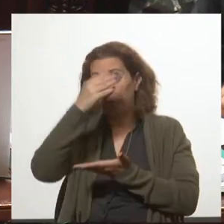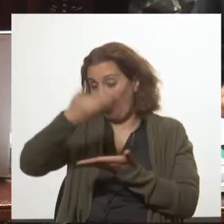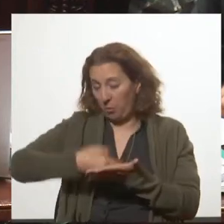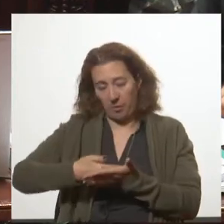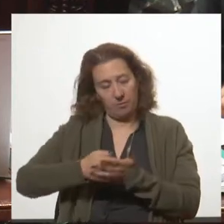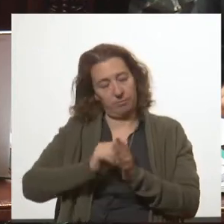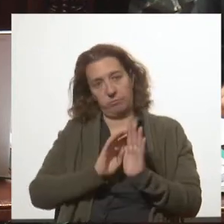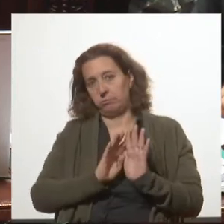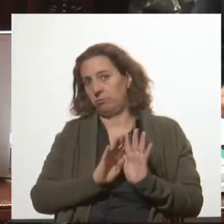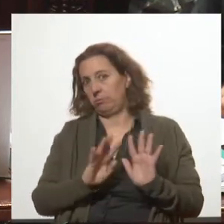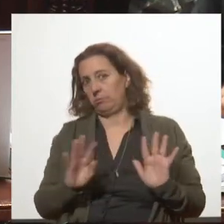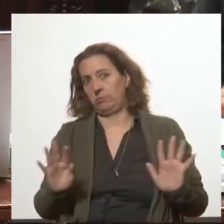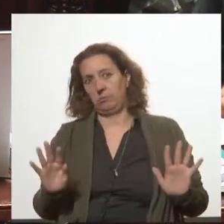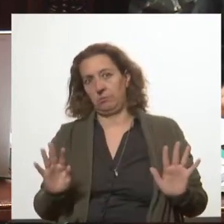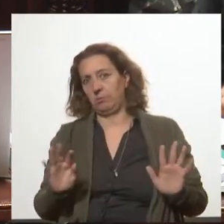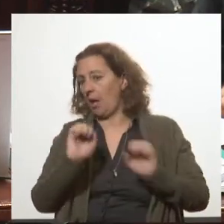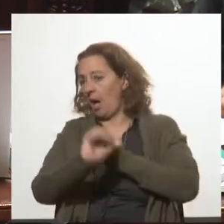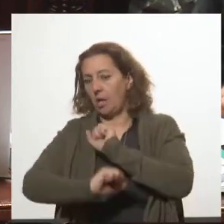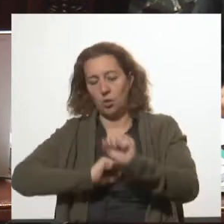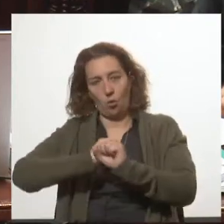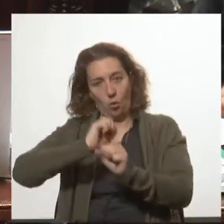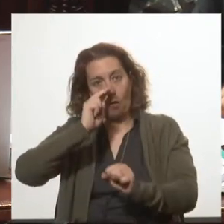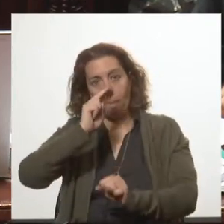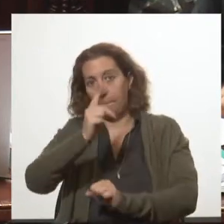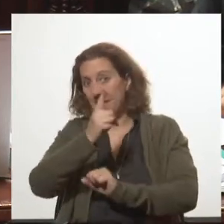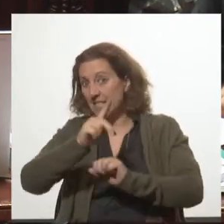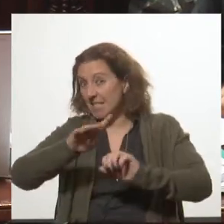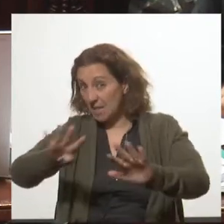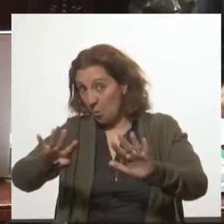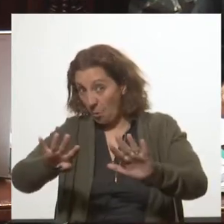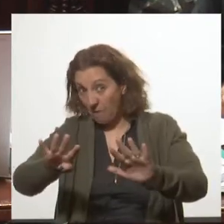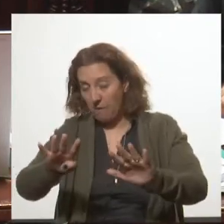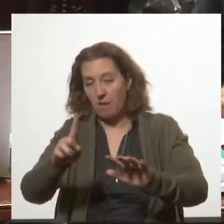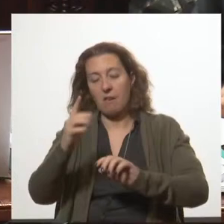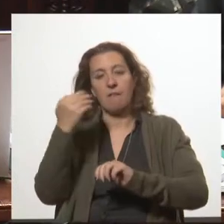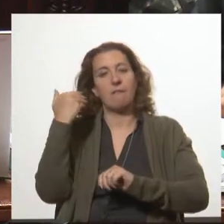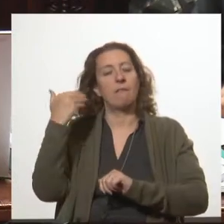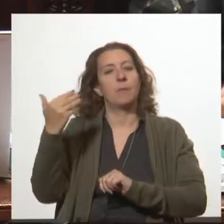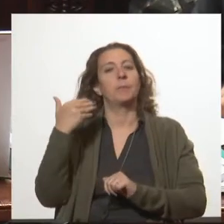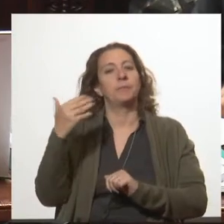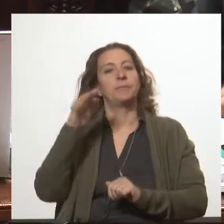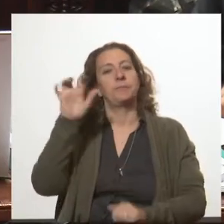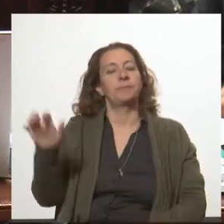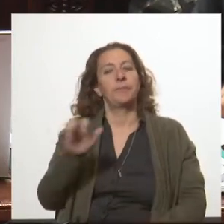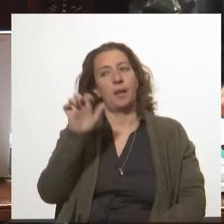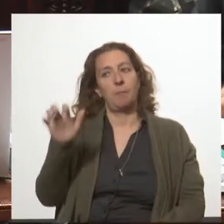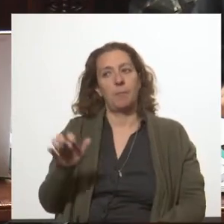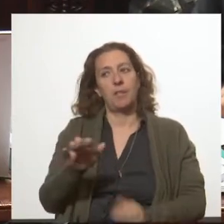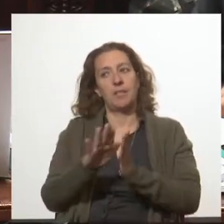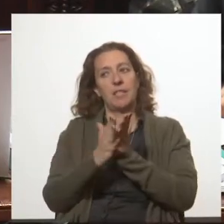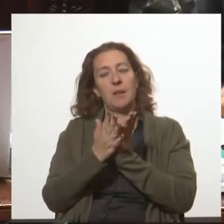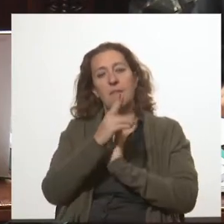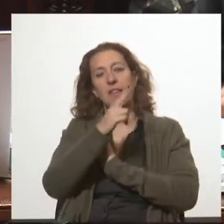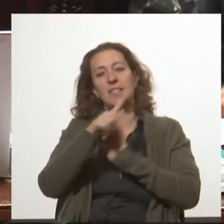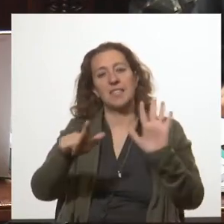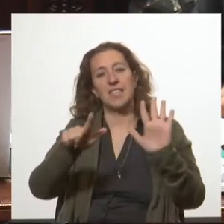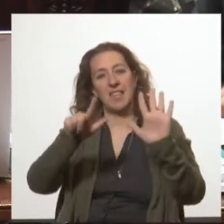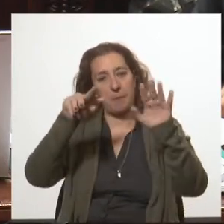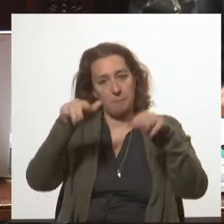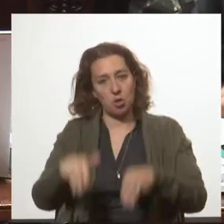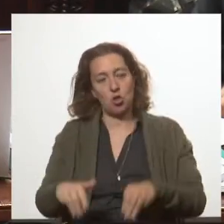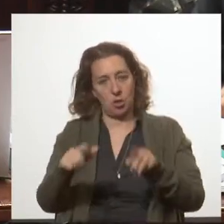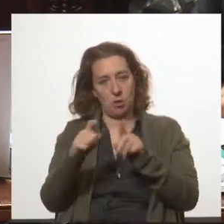en el año 2019 el valor de la empresa en libros es de 27 millones de dólares